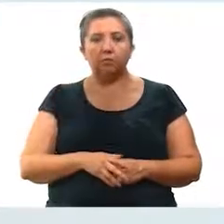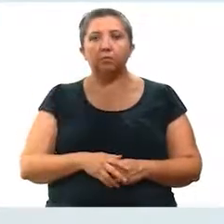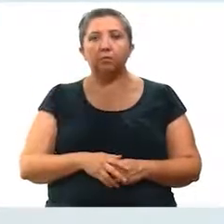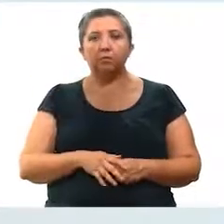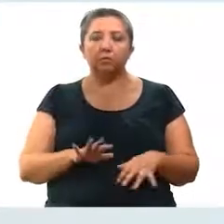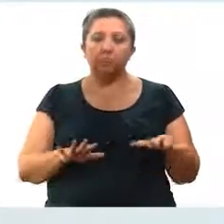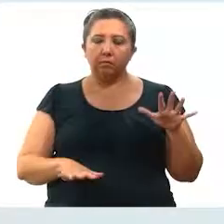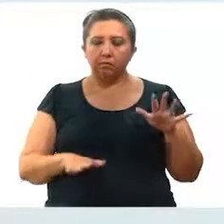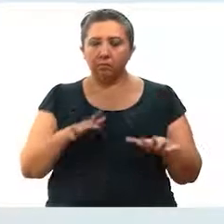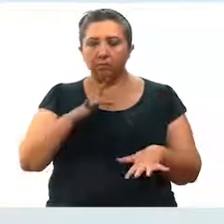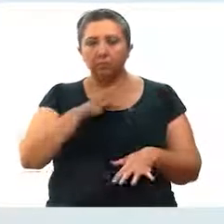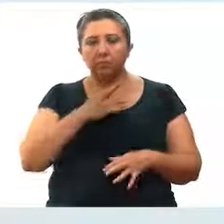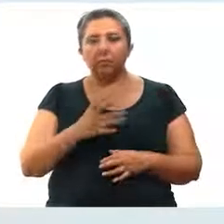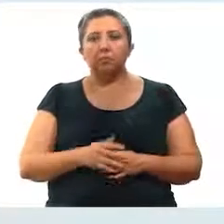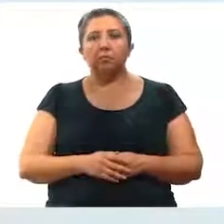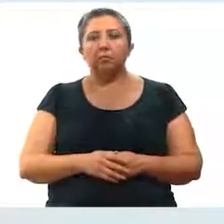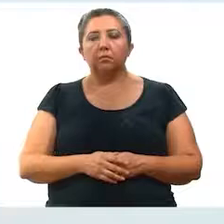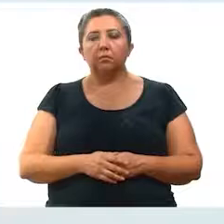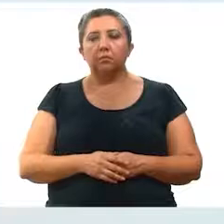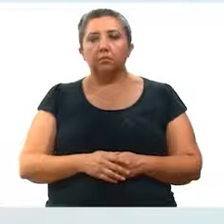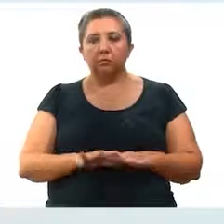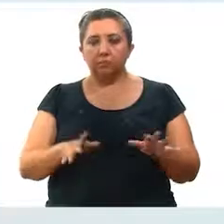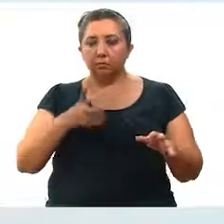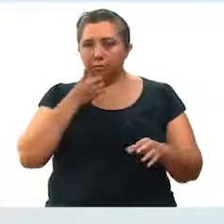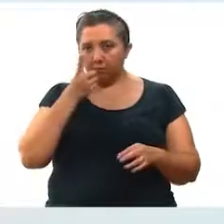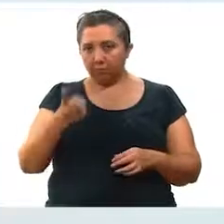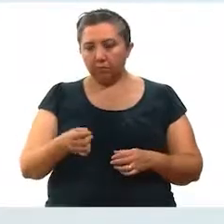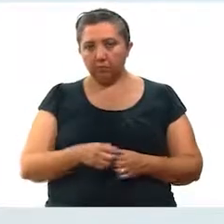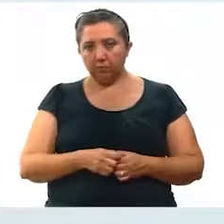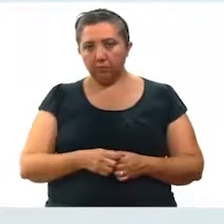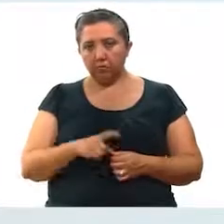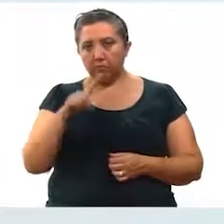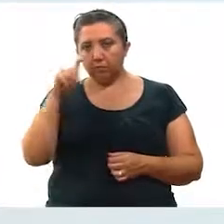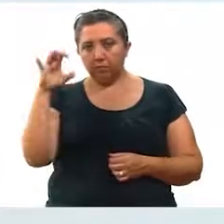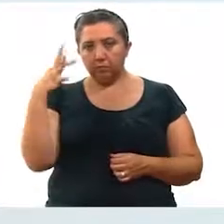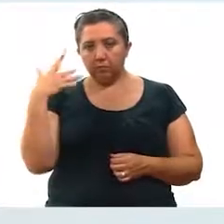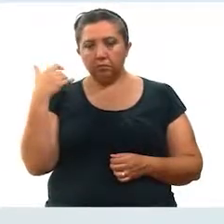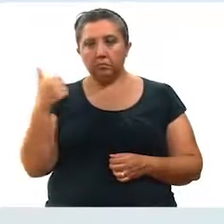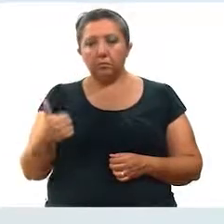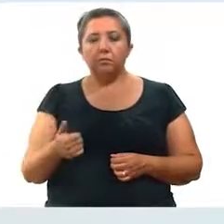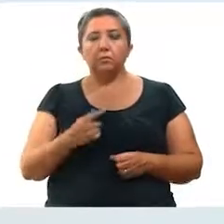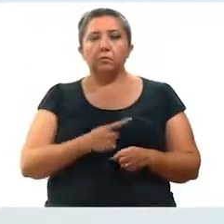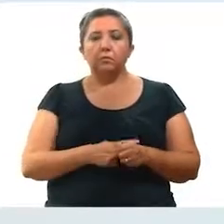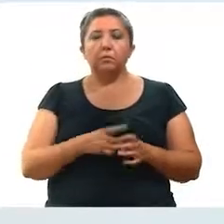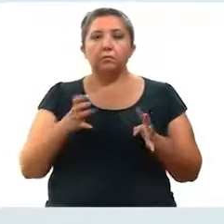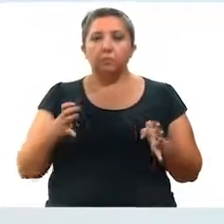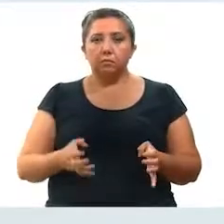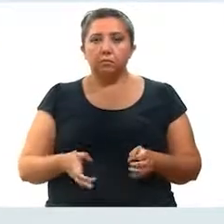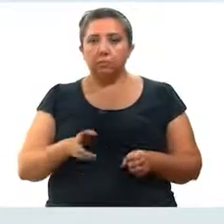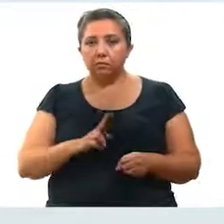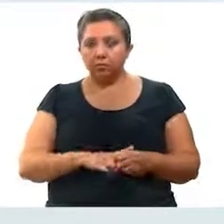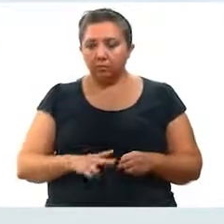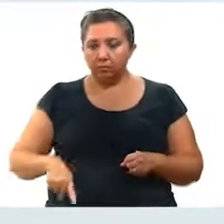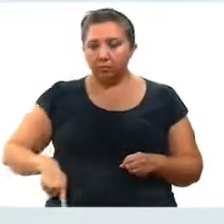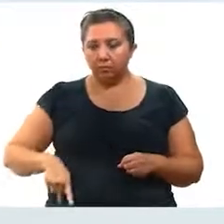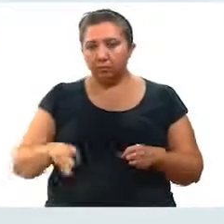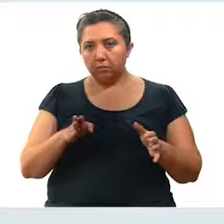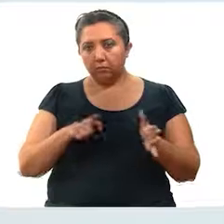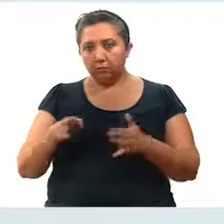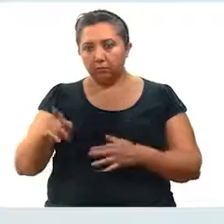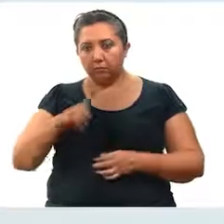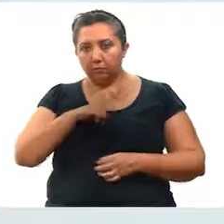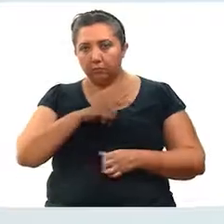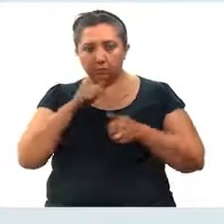Yucatán. Presentan síntomas leves. Como ya se mencionó, 156 de los casos positivos están en